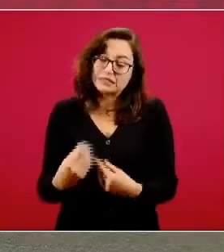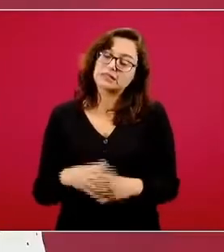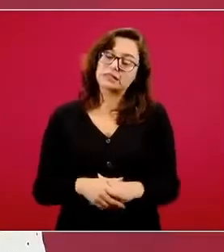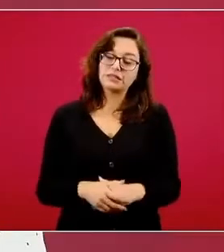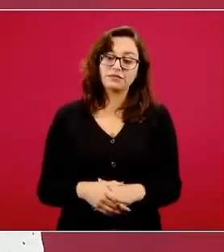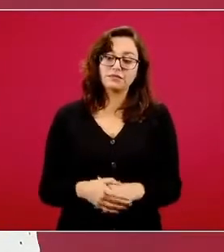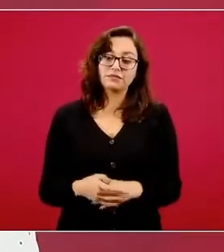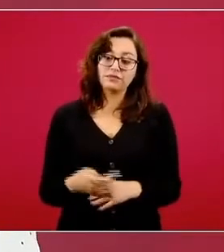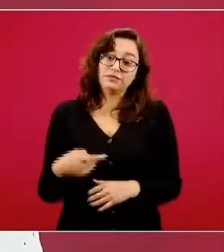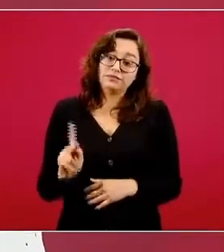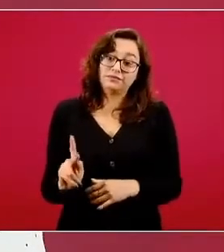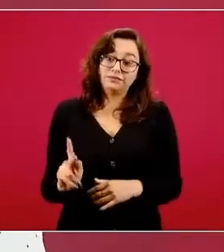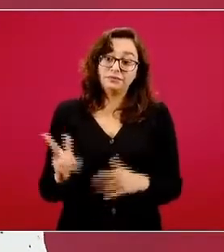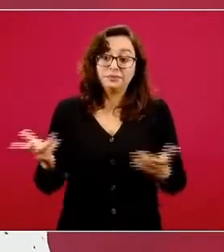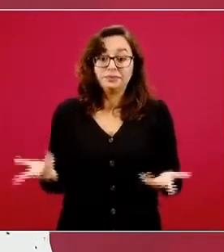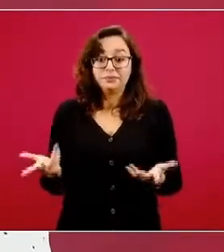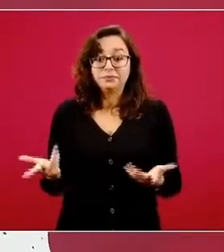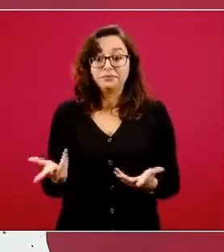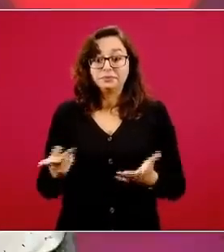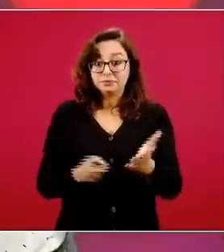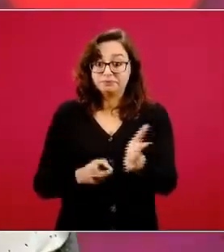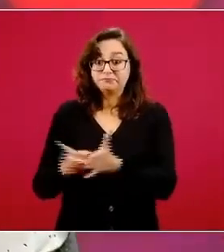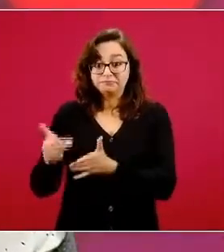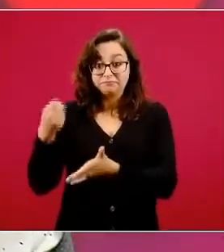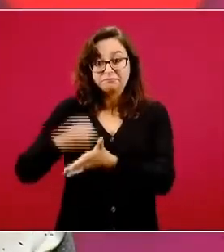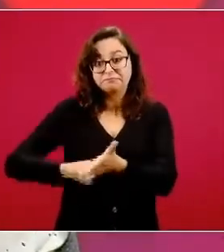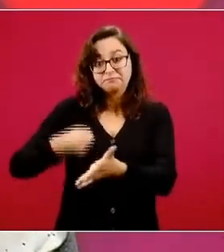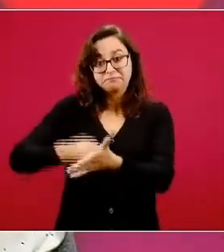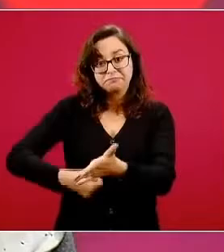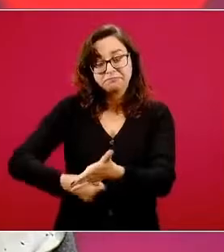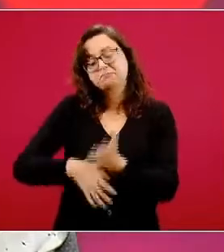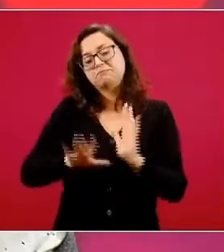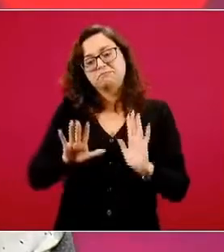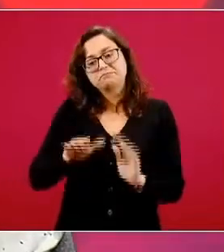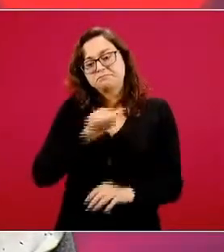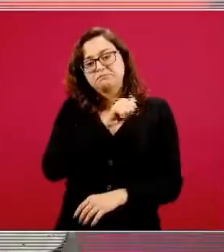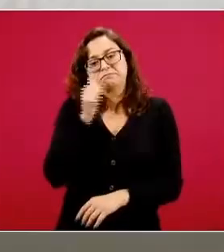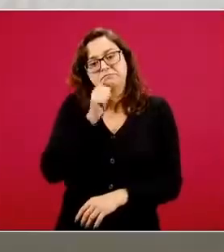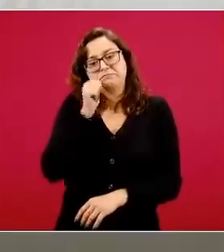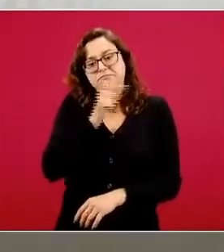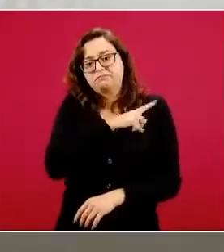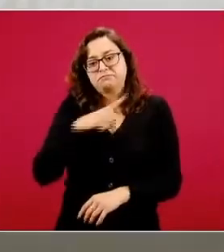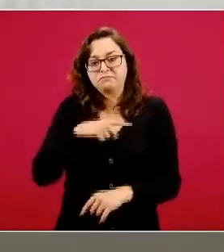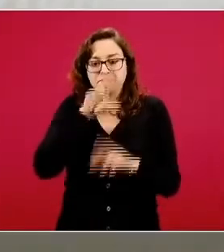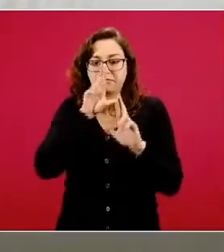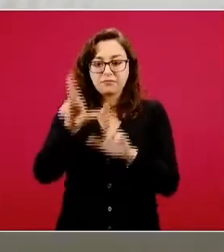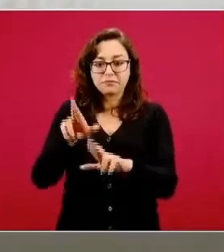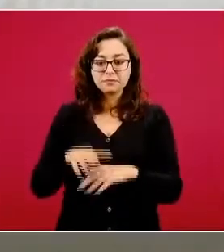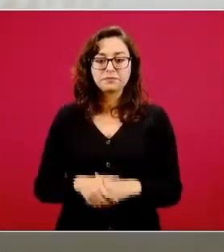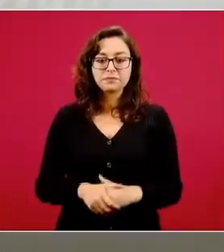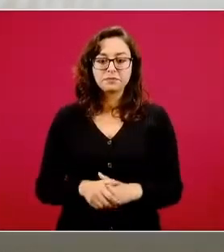definitivamente la exigencia de nuestros derechos siempre será bien recibida.